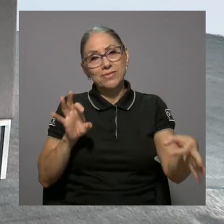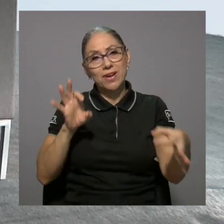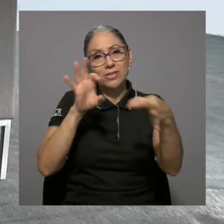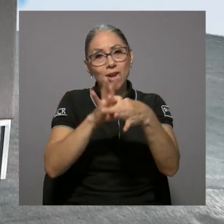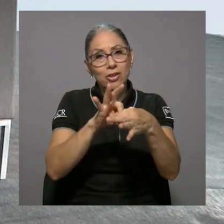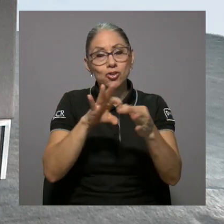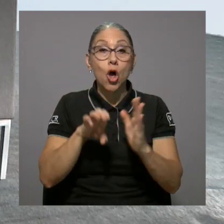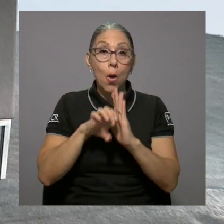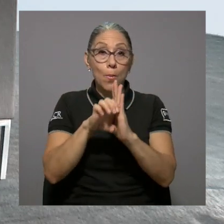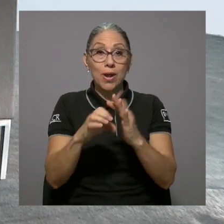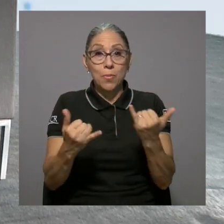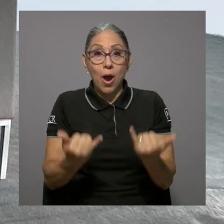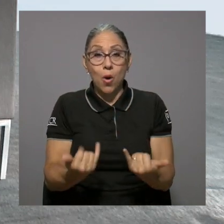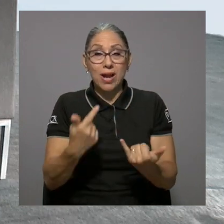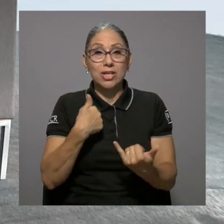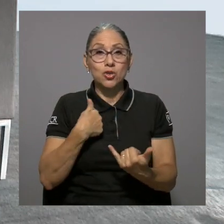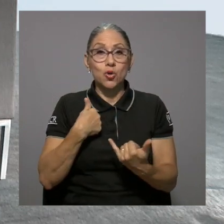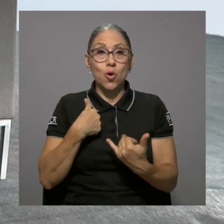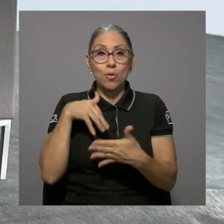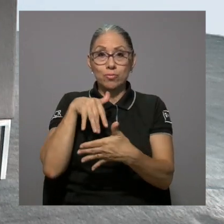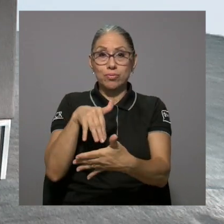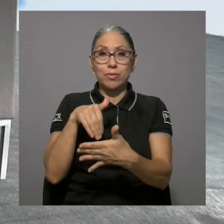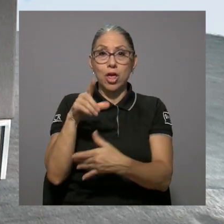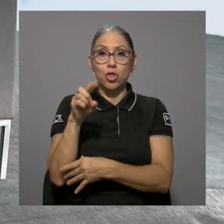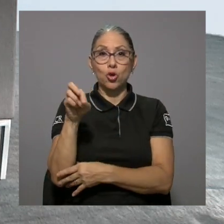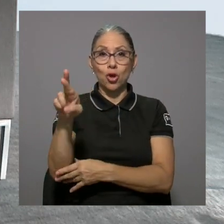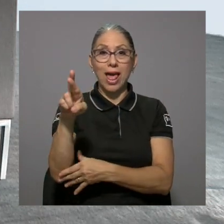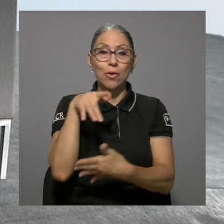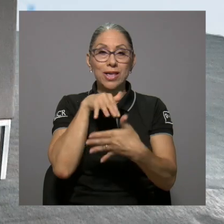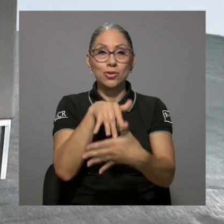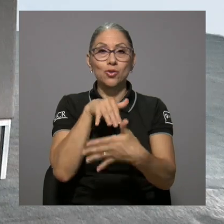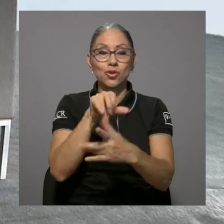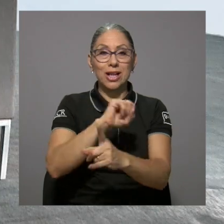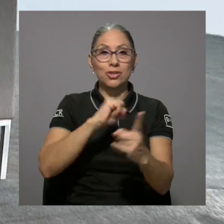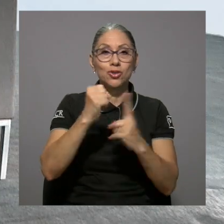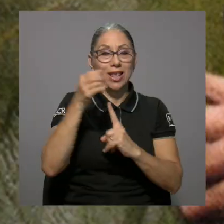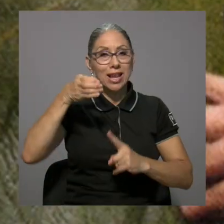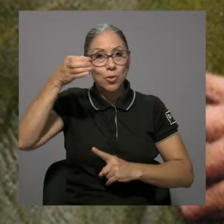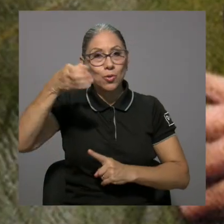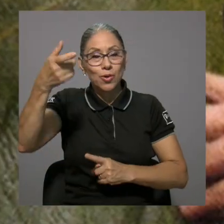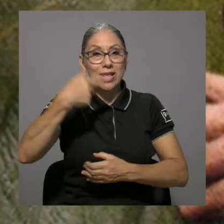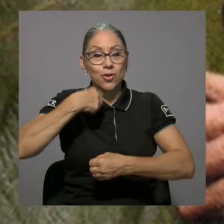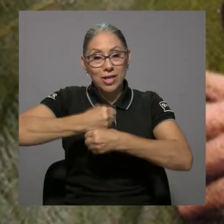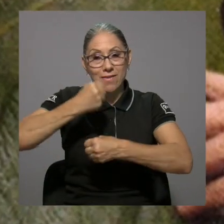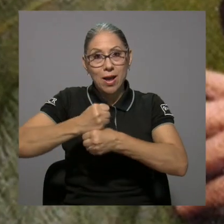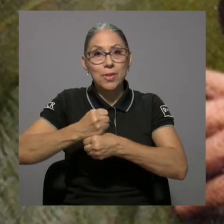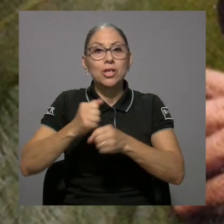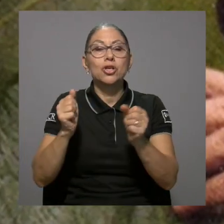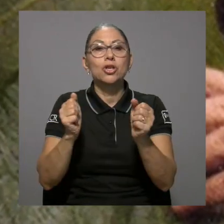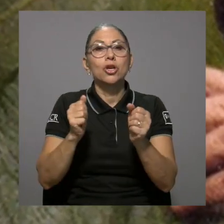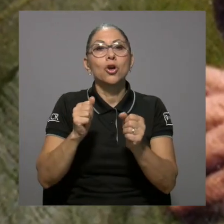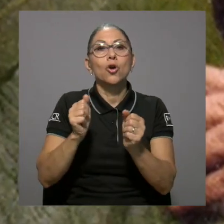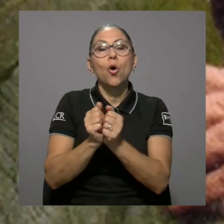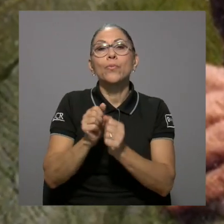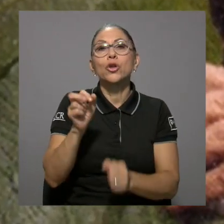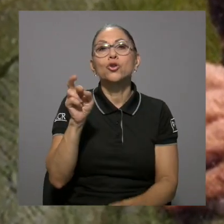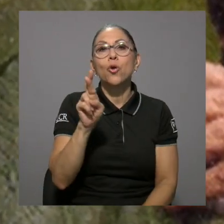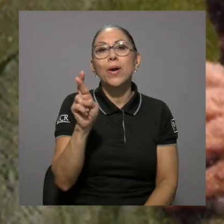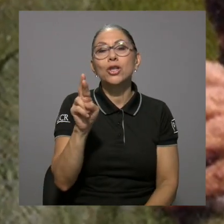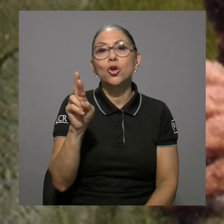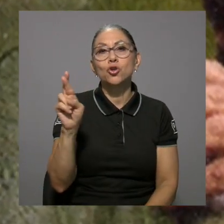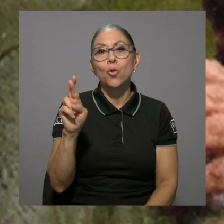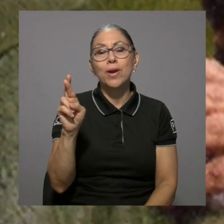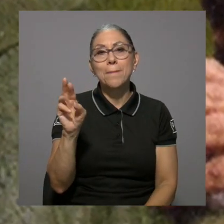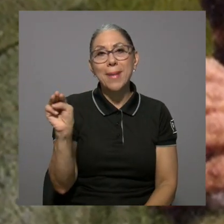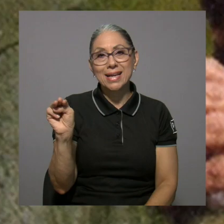temas, digamos, relacionados. Por ejemplo, ahora estoy haciendo mi doctorado en estudios de la sociedad y la cultura, y estoy trabajando sobre Roberto Burle Marx, que fue